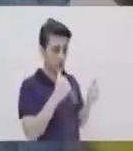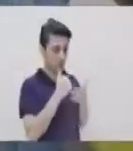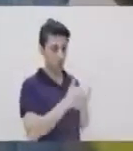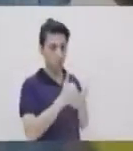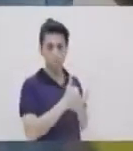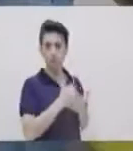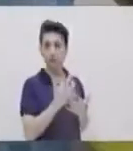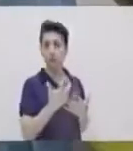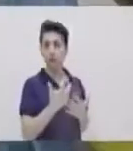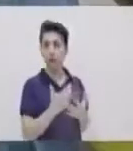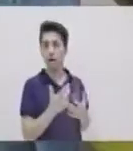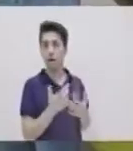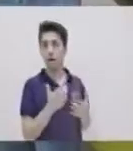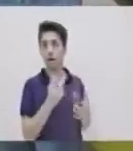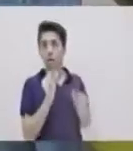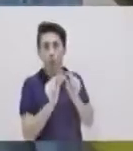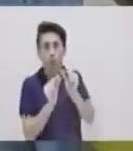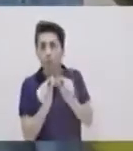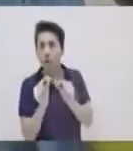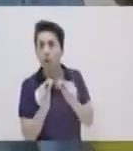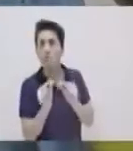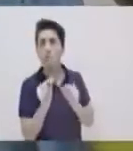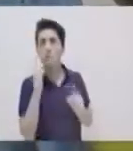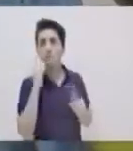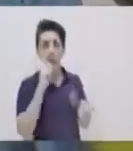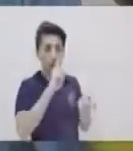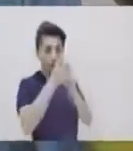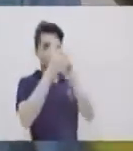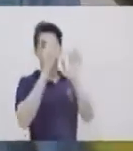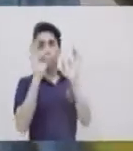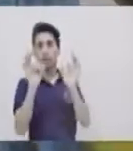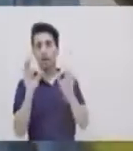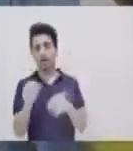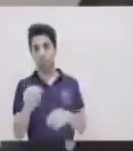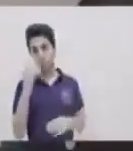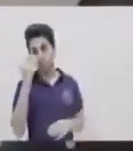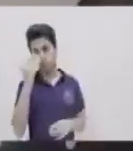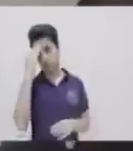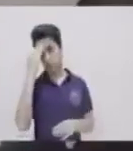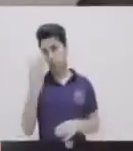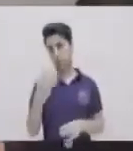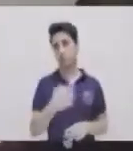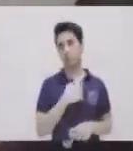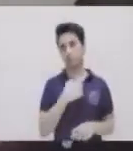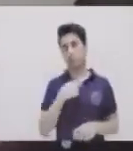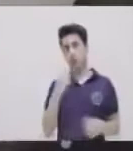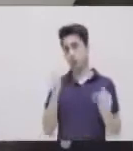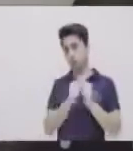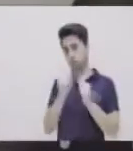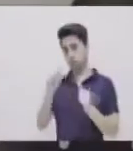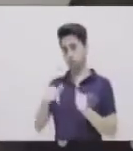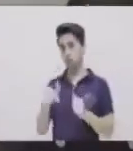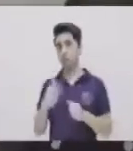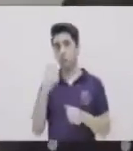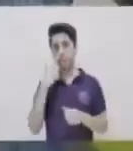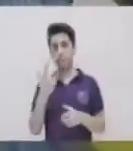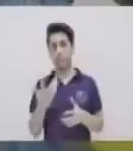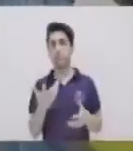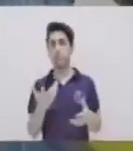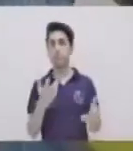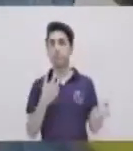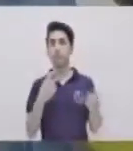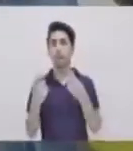todos podemos contribuir, tal vez de manera pequeña, pero ese cambio tan pequeño hace la diferencia. Muchas gracias, profe, por habernos acompañado el día de